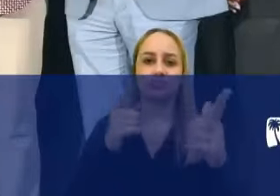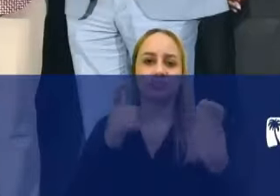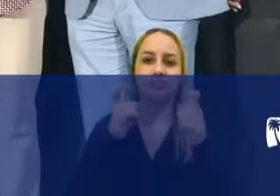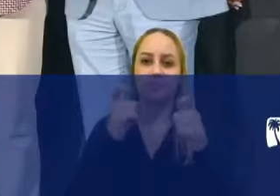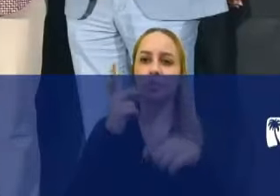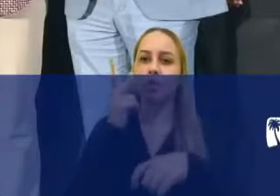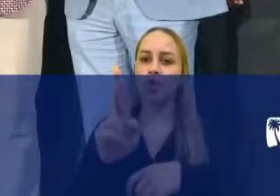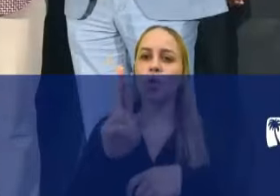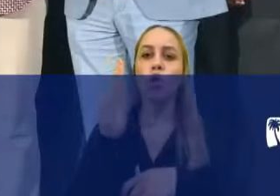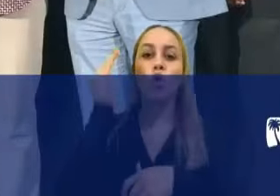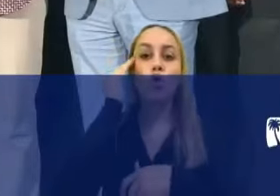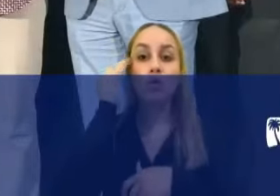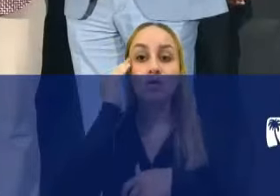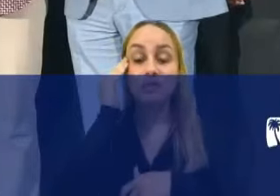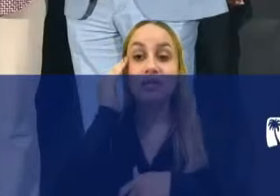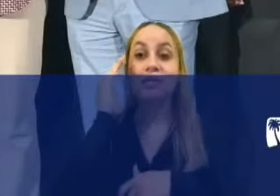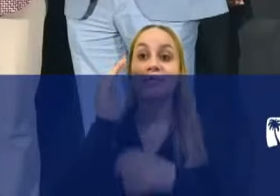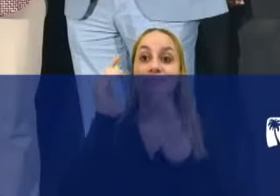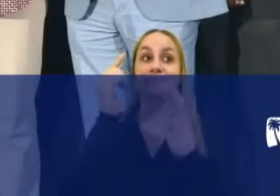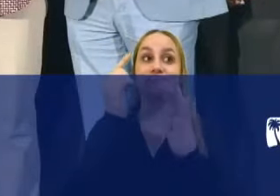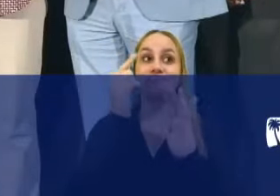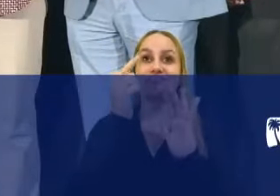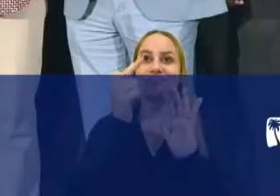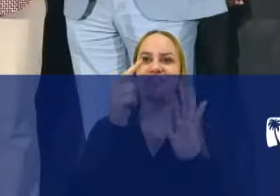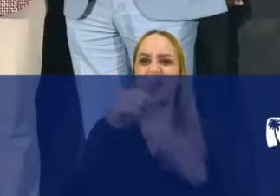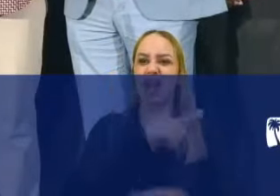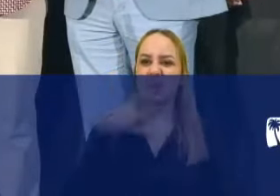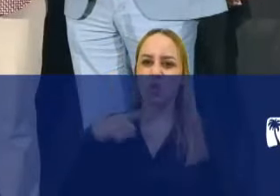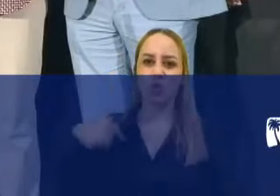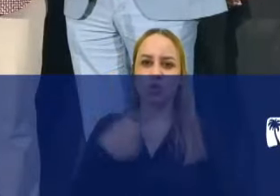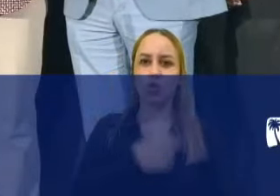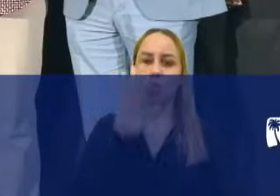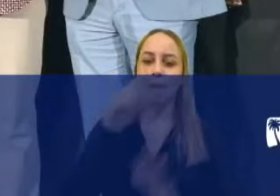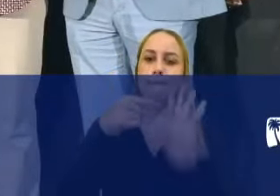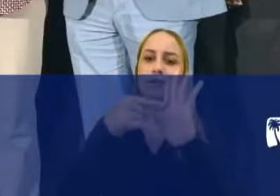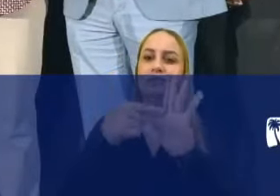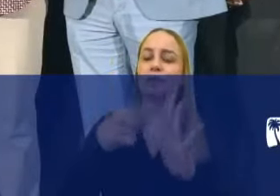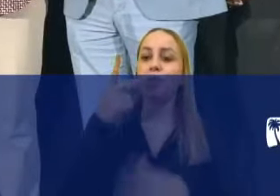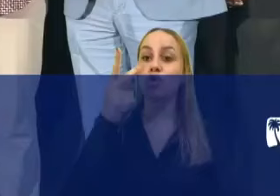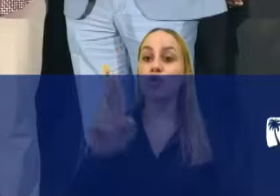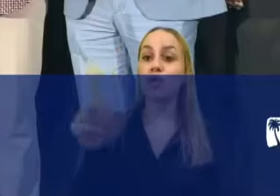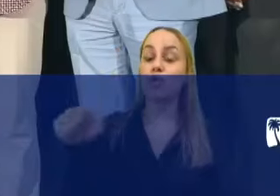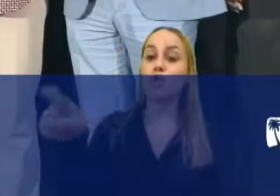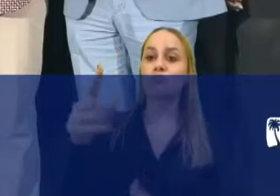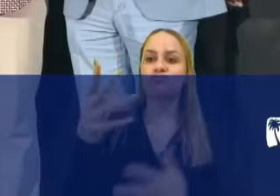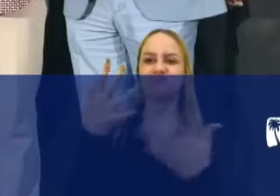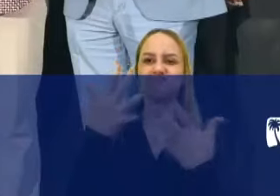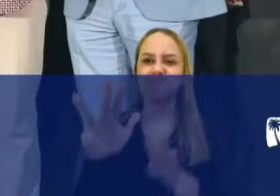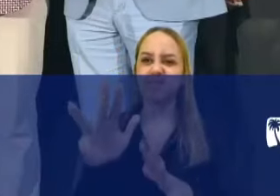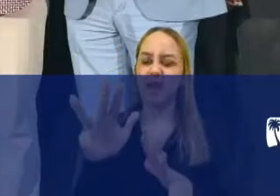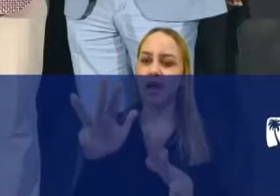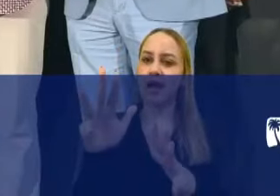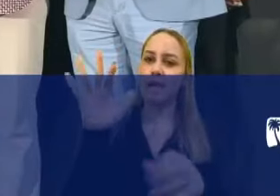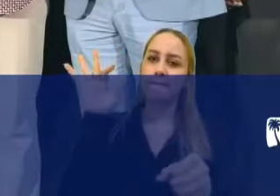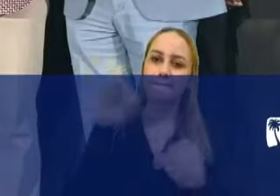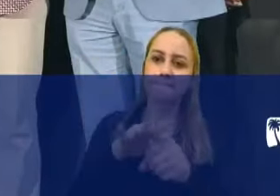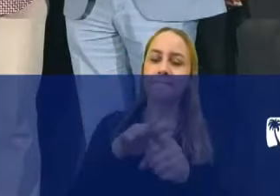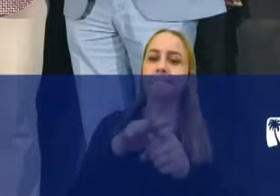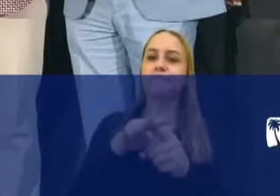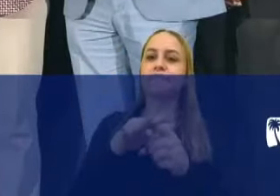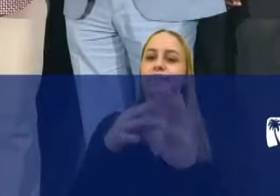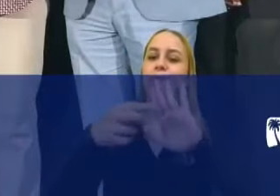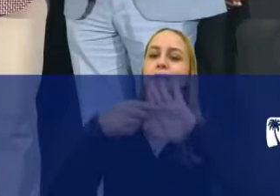tenemos un mandato la gobernadora ha dicho que nos va a a facilitar los proyectos antes para discutirlo y familiarizarnos nosotros habrá un